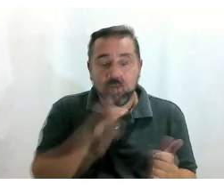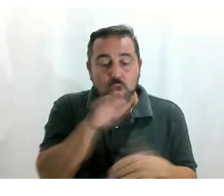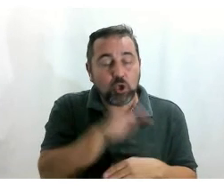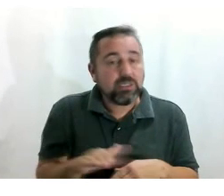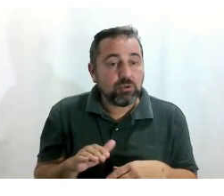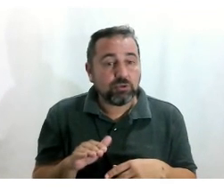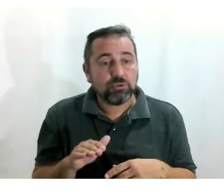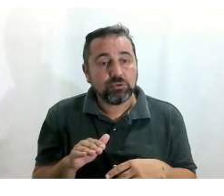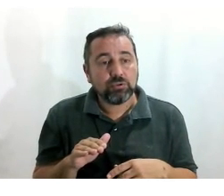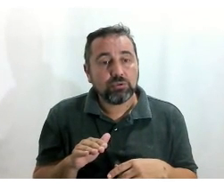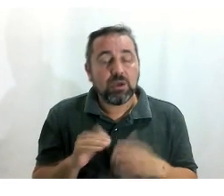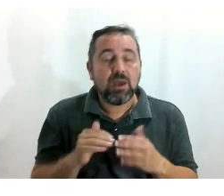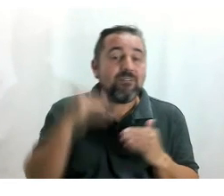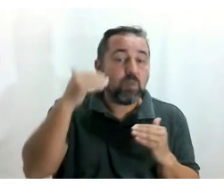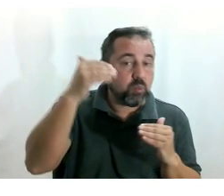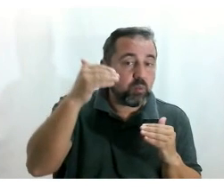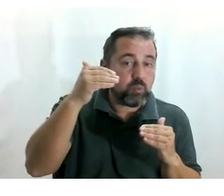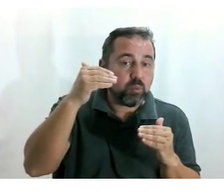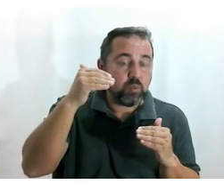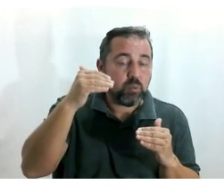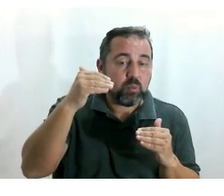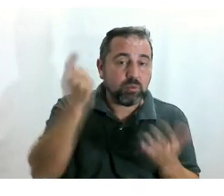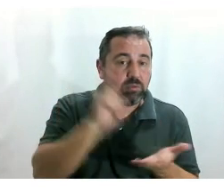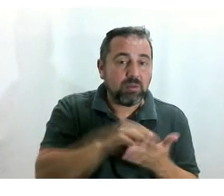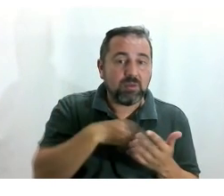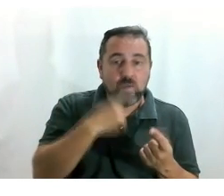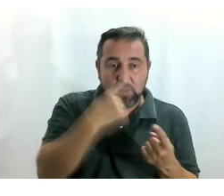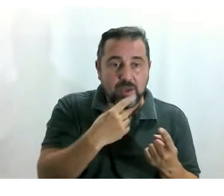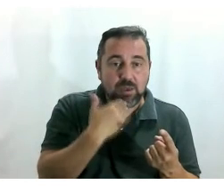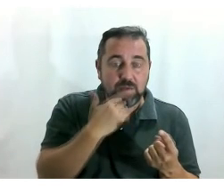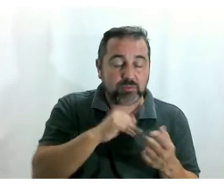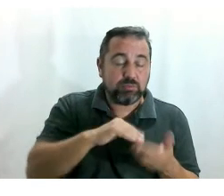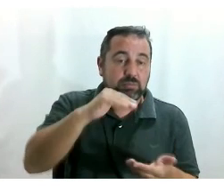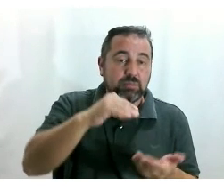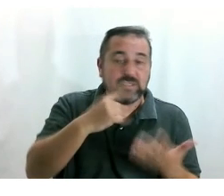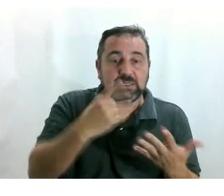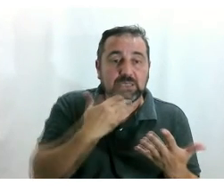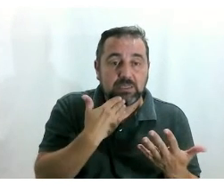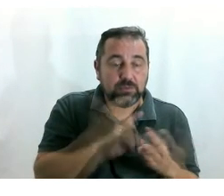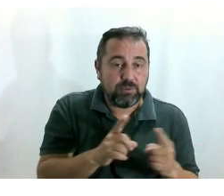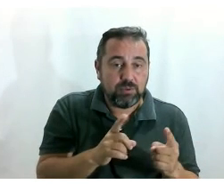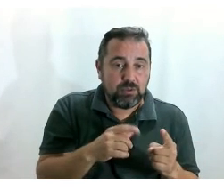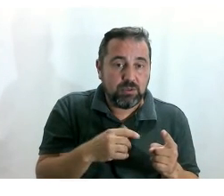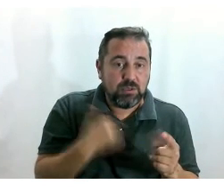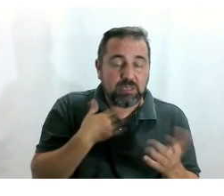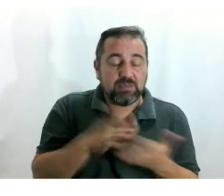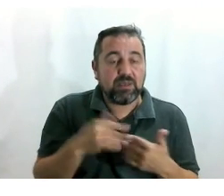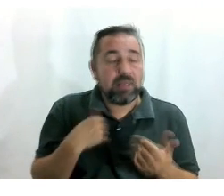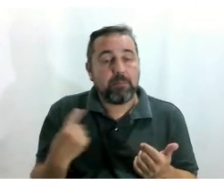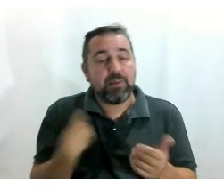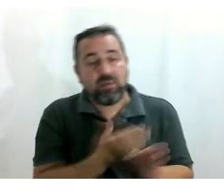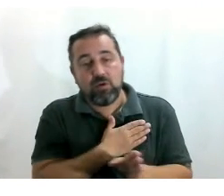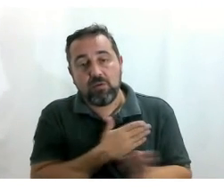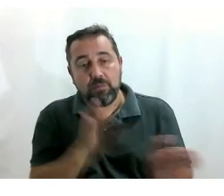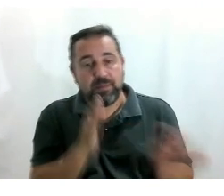niños en el futuro no volverán a tener ni 1 año, ni 2, ni 6, y habremos perdido el